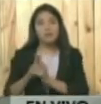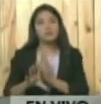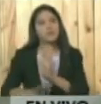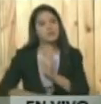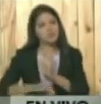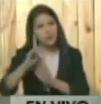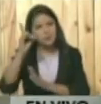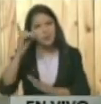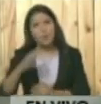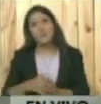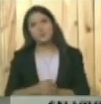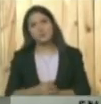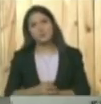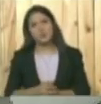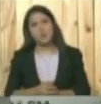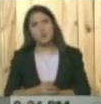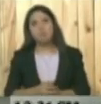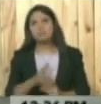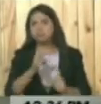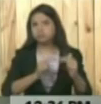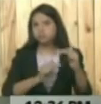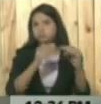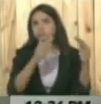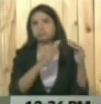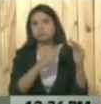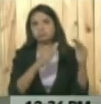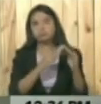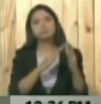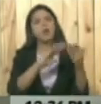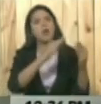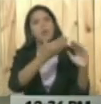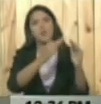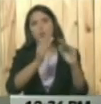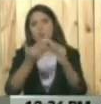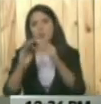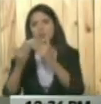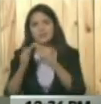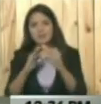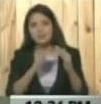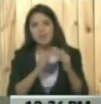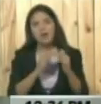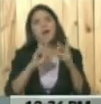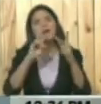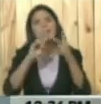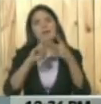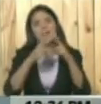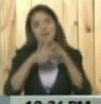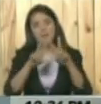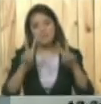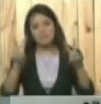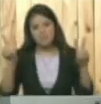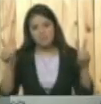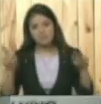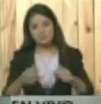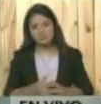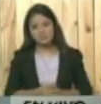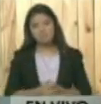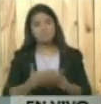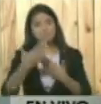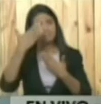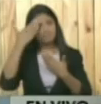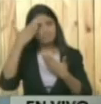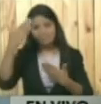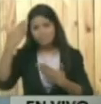desarrollo, en el derecho a la vivienda, en el derecho a la comunidad, en el derecho a la paz. Por eso